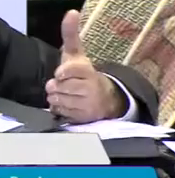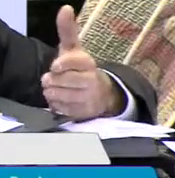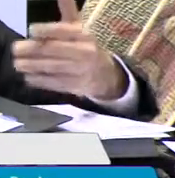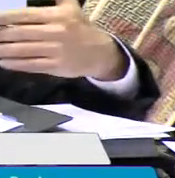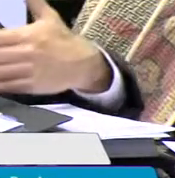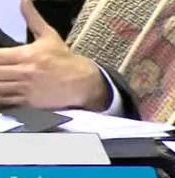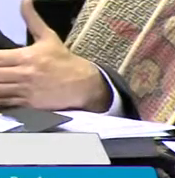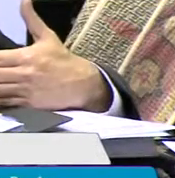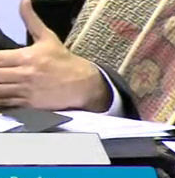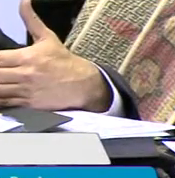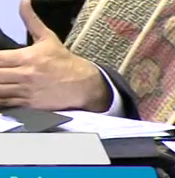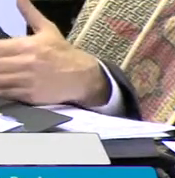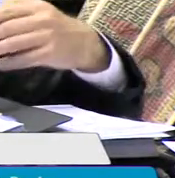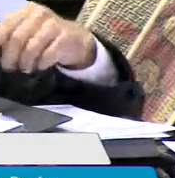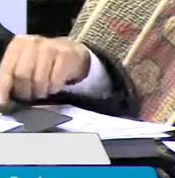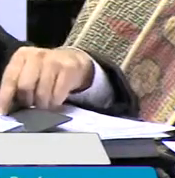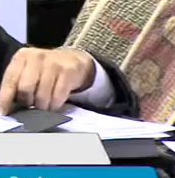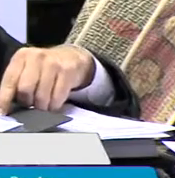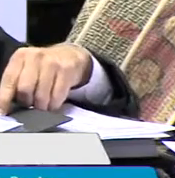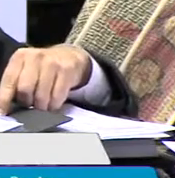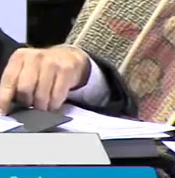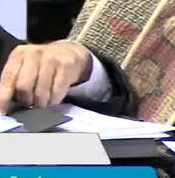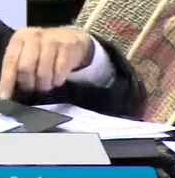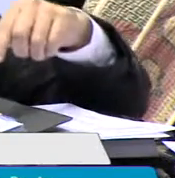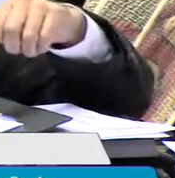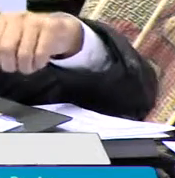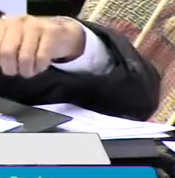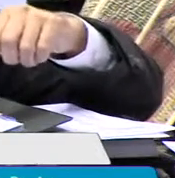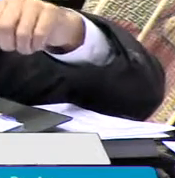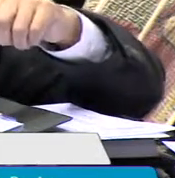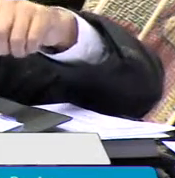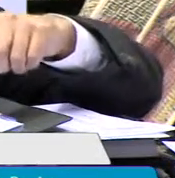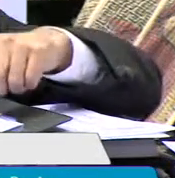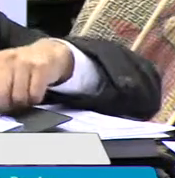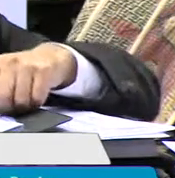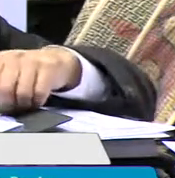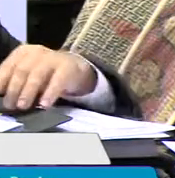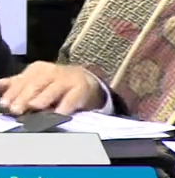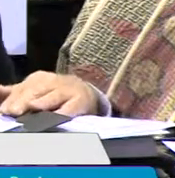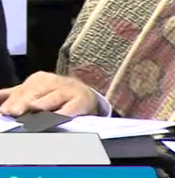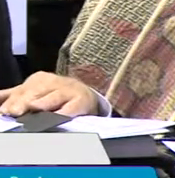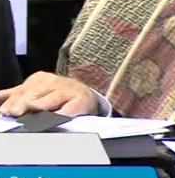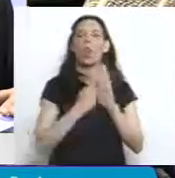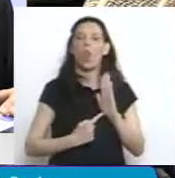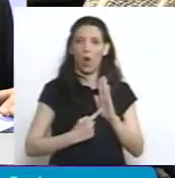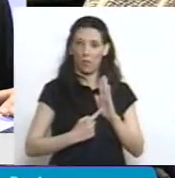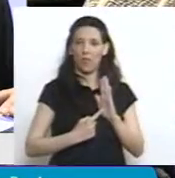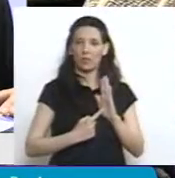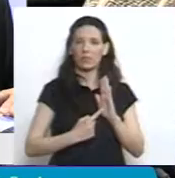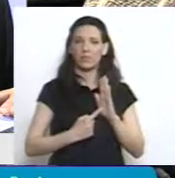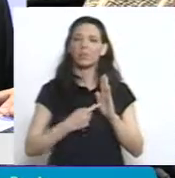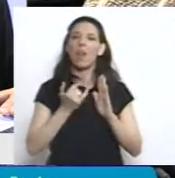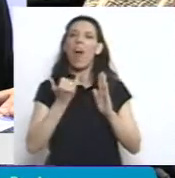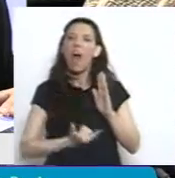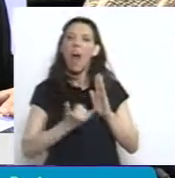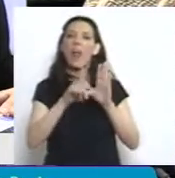La Argentina, con este tipo de presupuesto y con este tipo de plexo normativo que incluye las